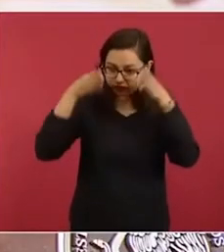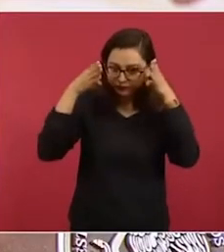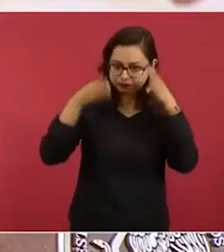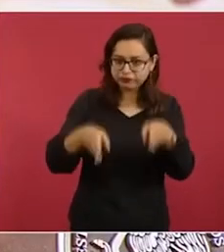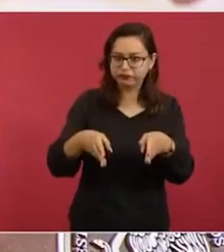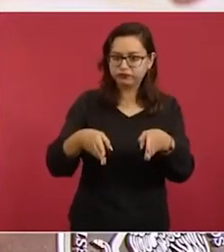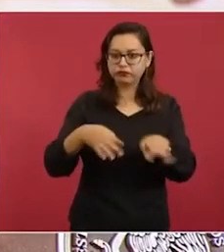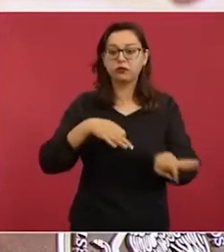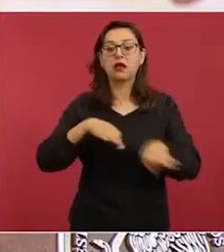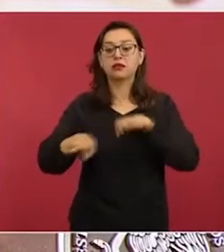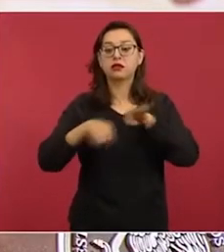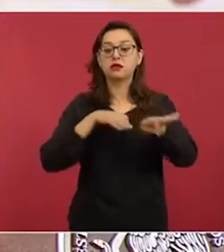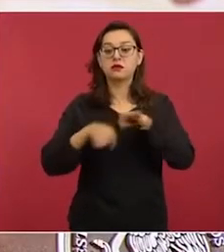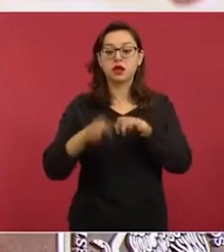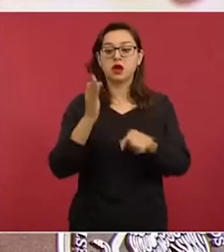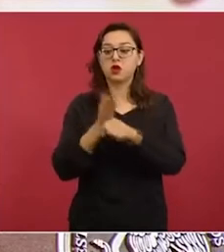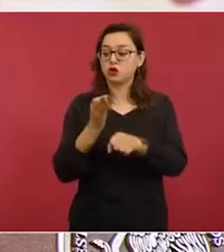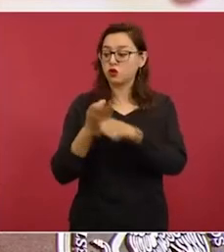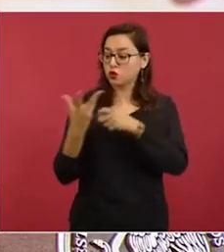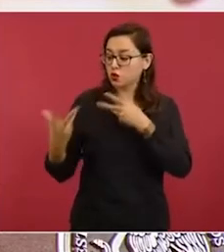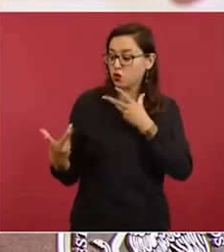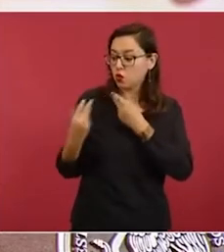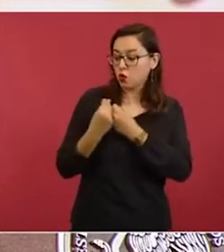que me ayudara